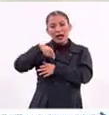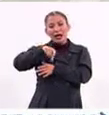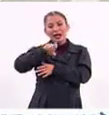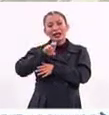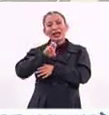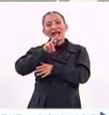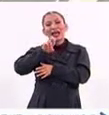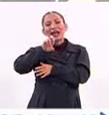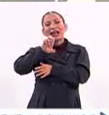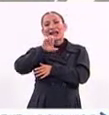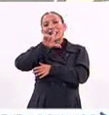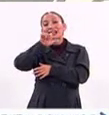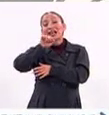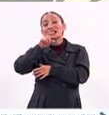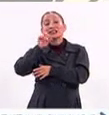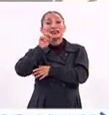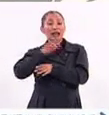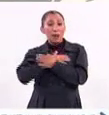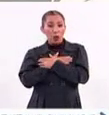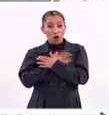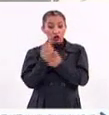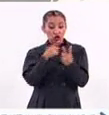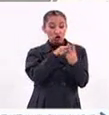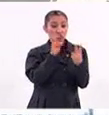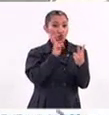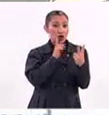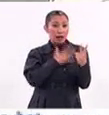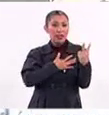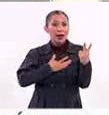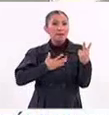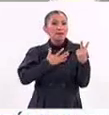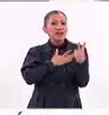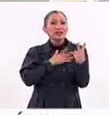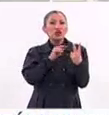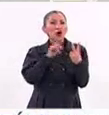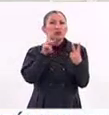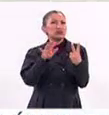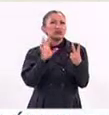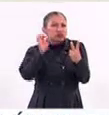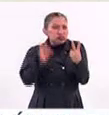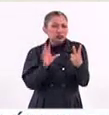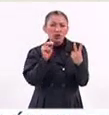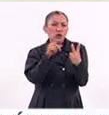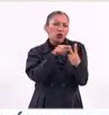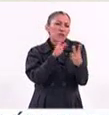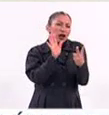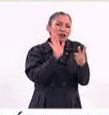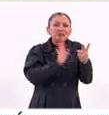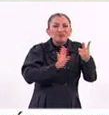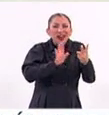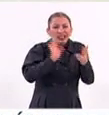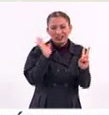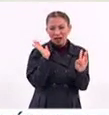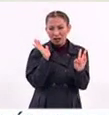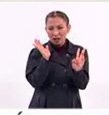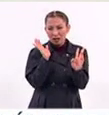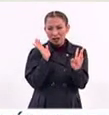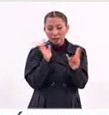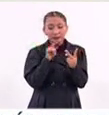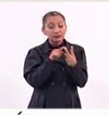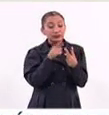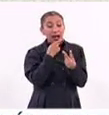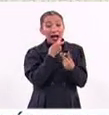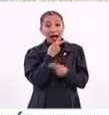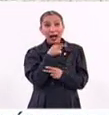Querellas de Amor, y son dos mujeres del placer, porque no se puede decir que eran prostitutas, pero de alguna manera te da a entender, y